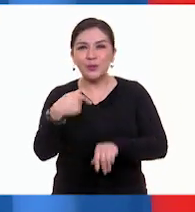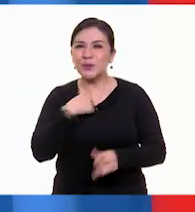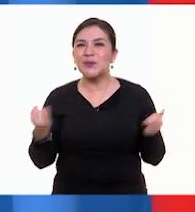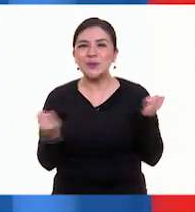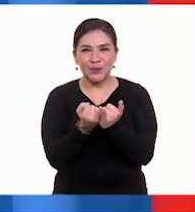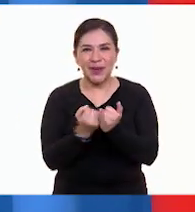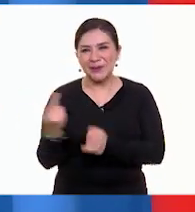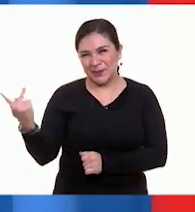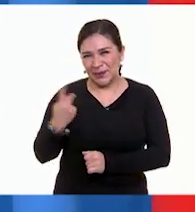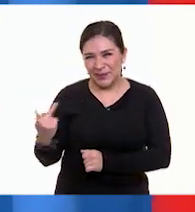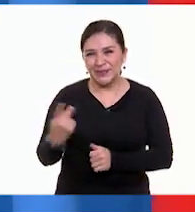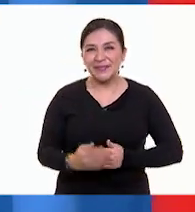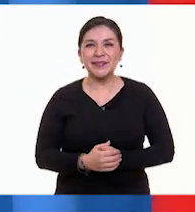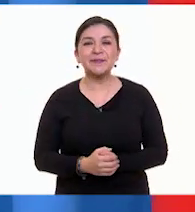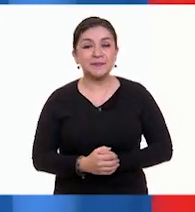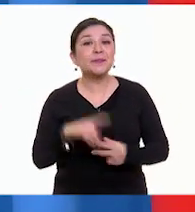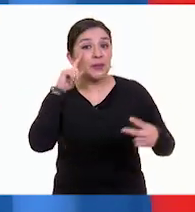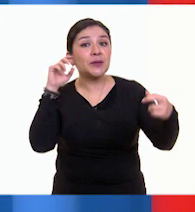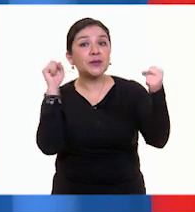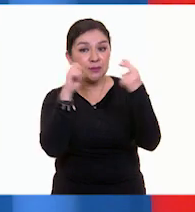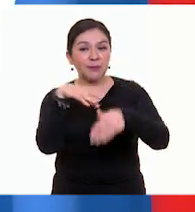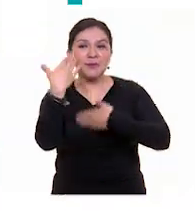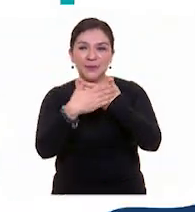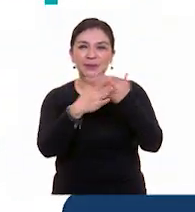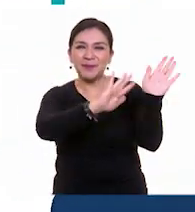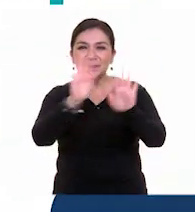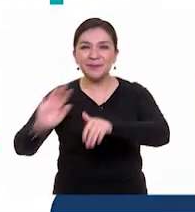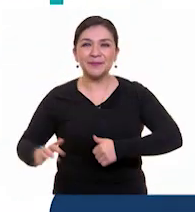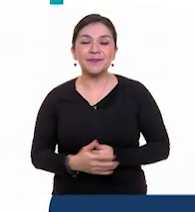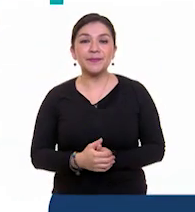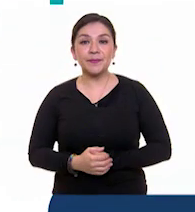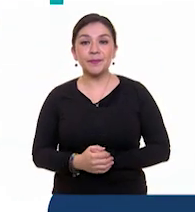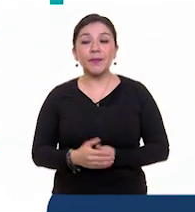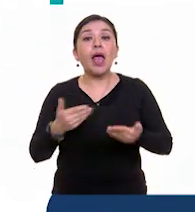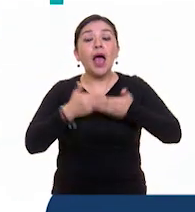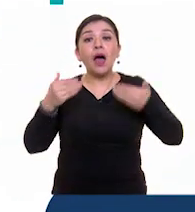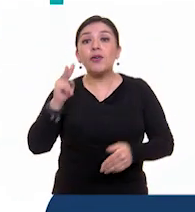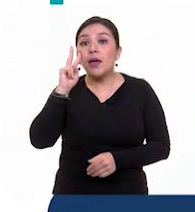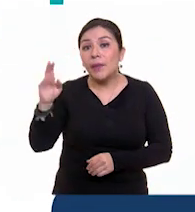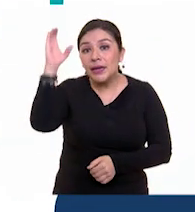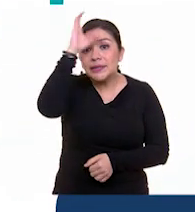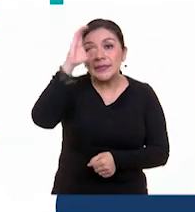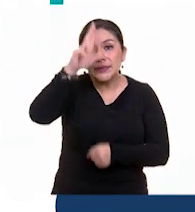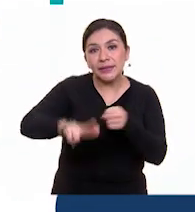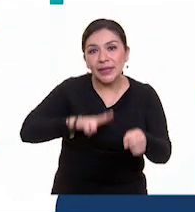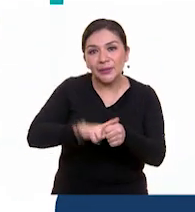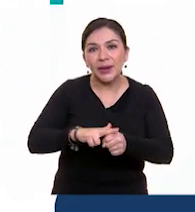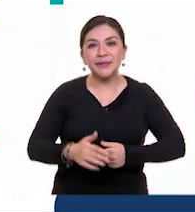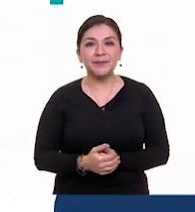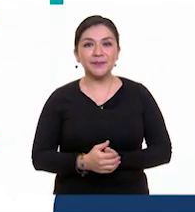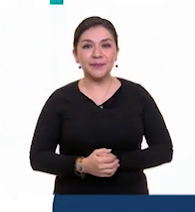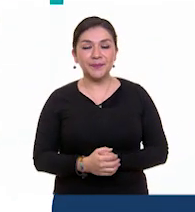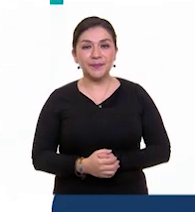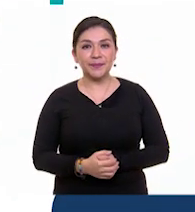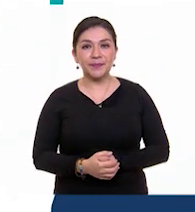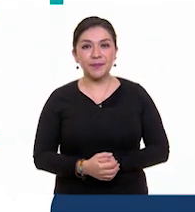tanto como la maestra Diana y yo. Nos vemos, hasta la próxima. A continuación, Ciencias Naturales.